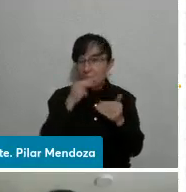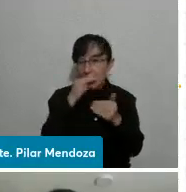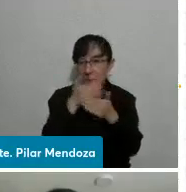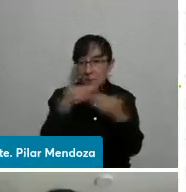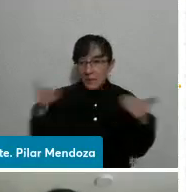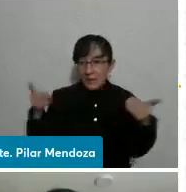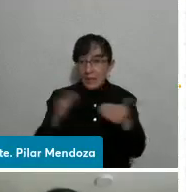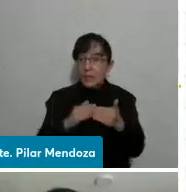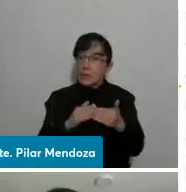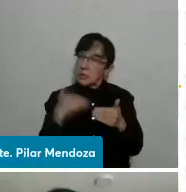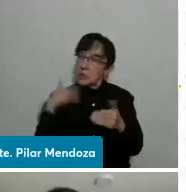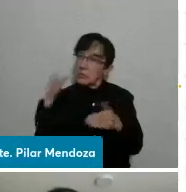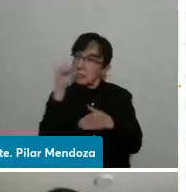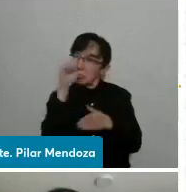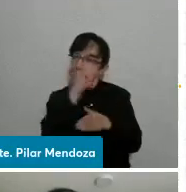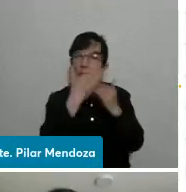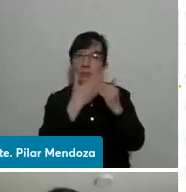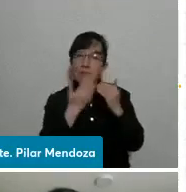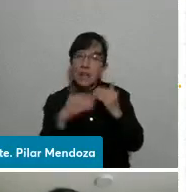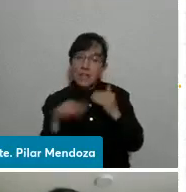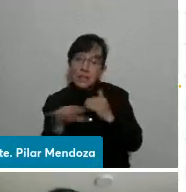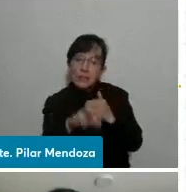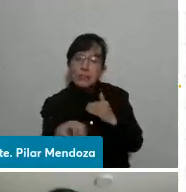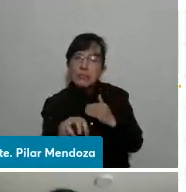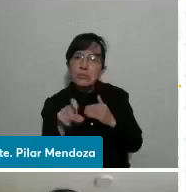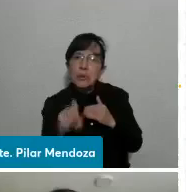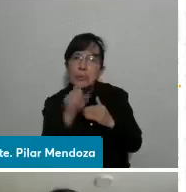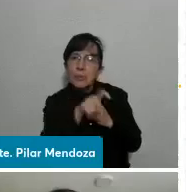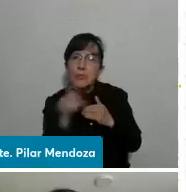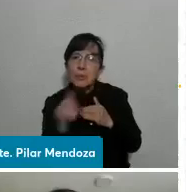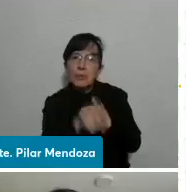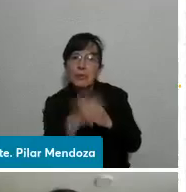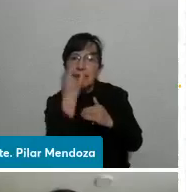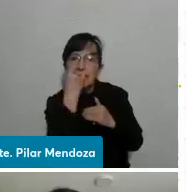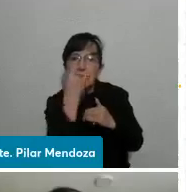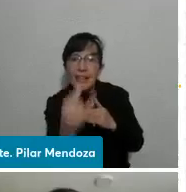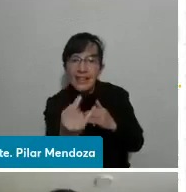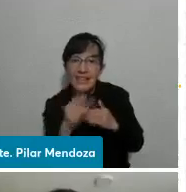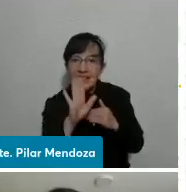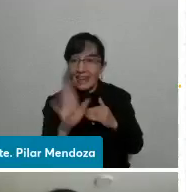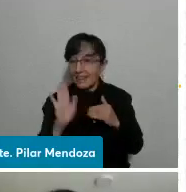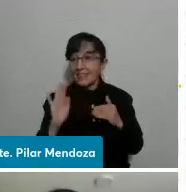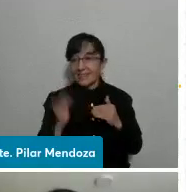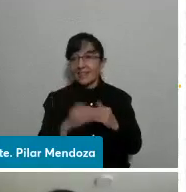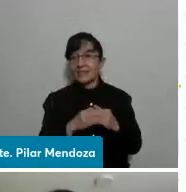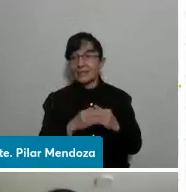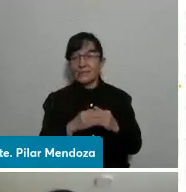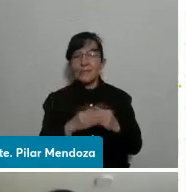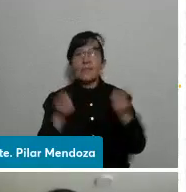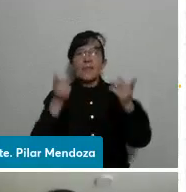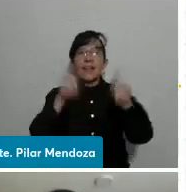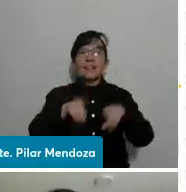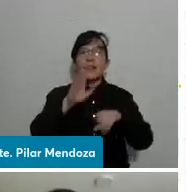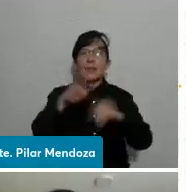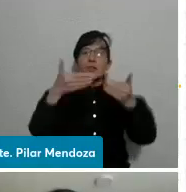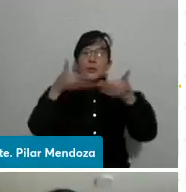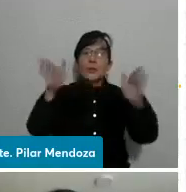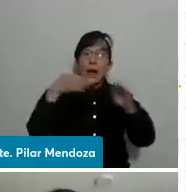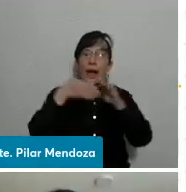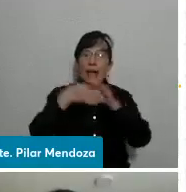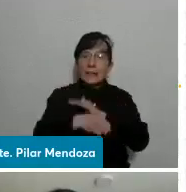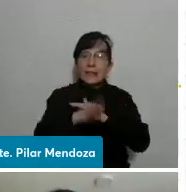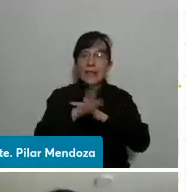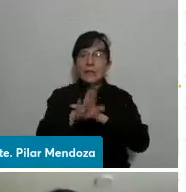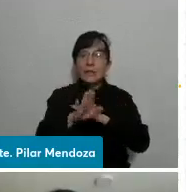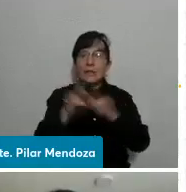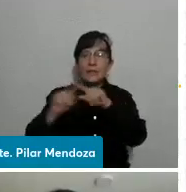muy instintivos, eso hace que sea algo interesante para los estudiantes. También el acceso a